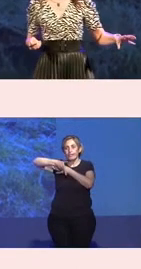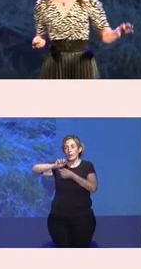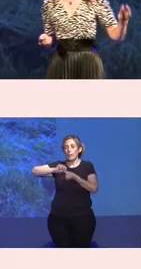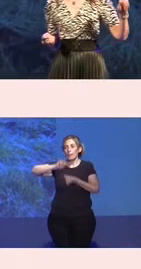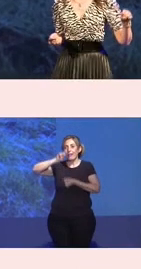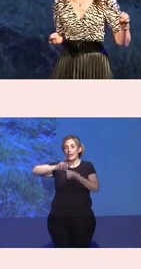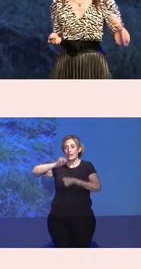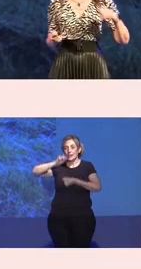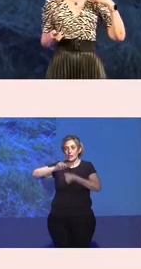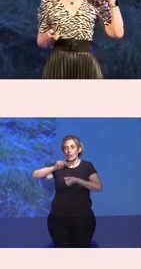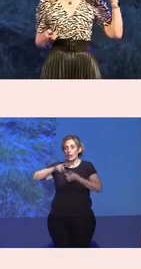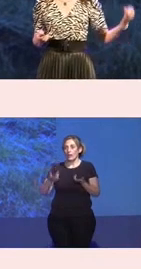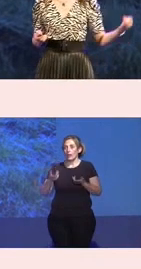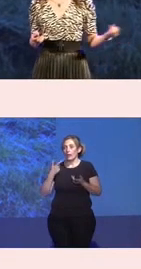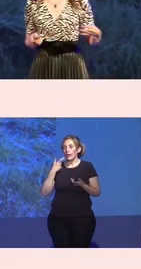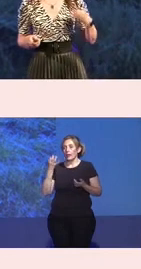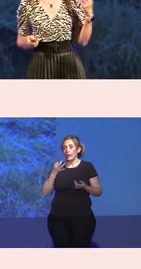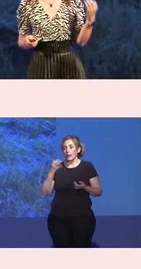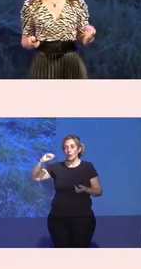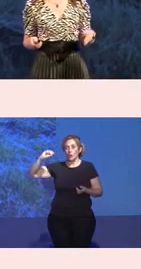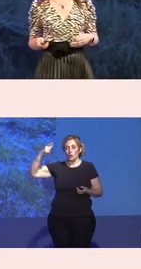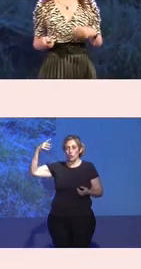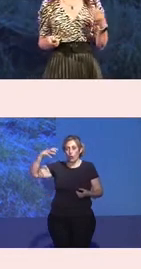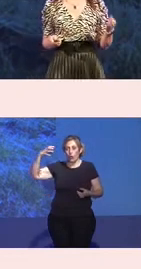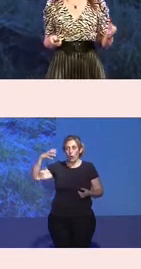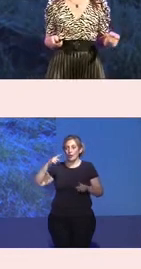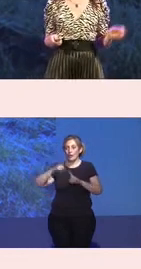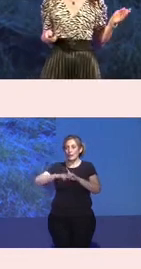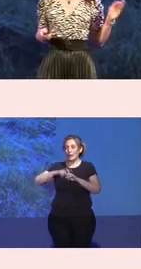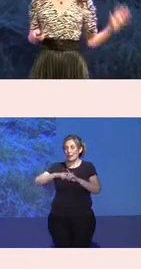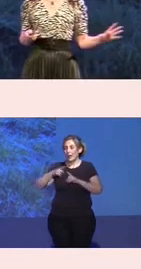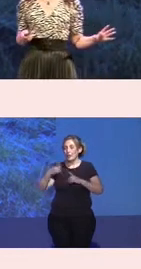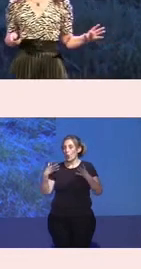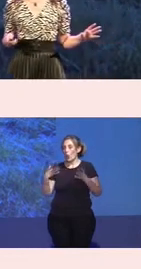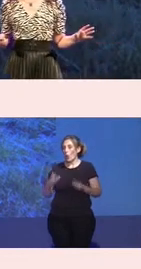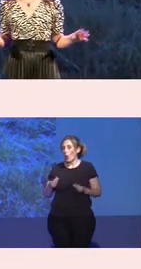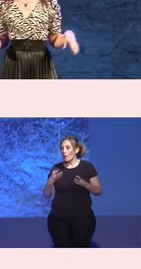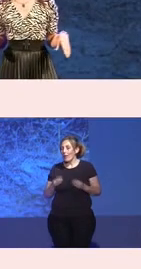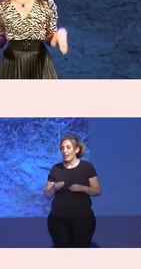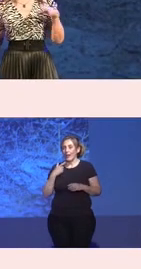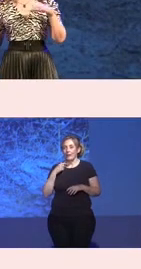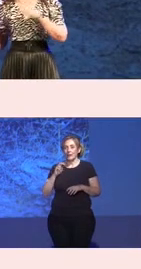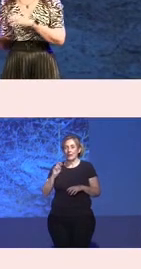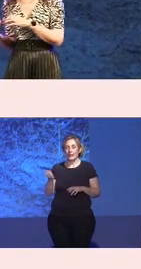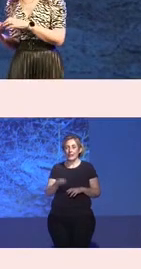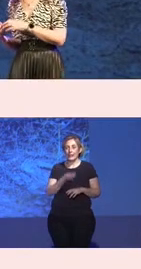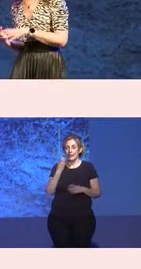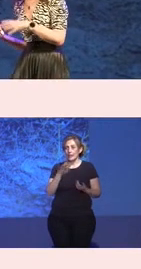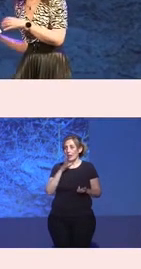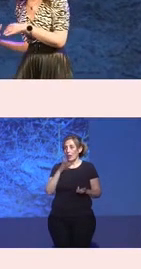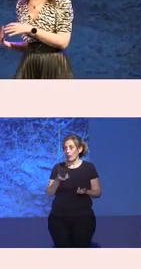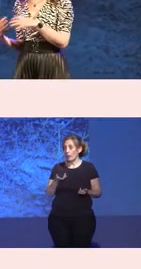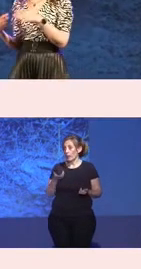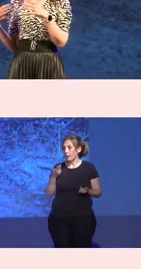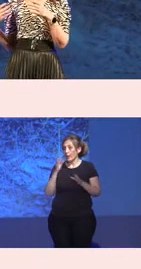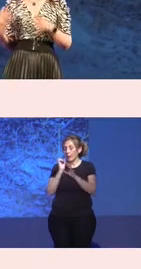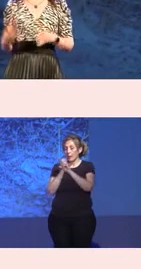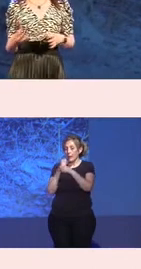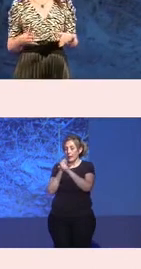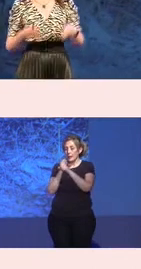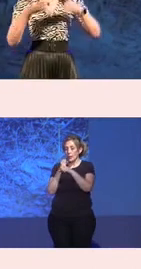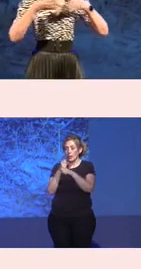mediciones sobre radiación solar temperatura humedad métrica que se cruzan con las que toman las propias investigadoras